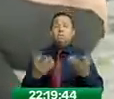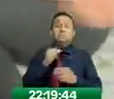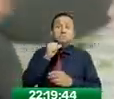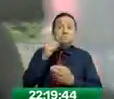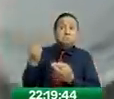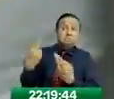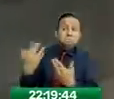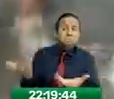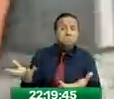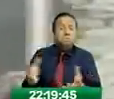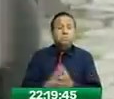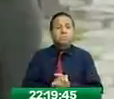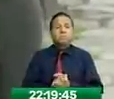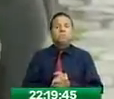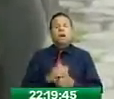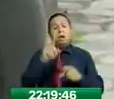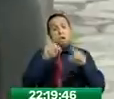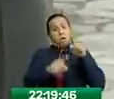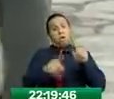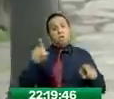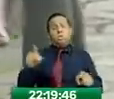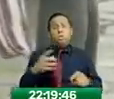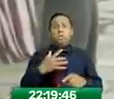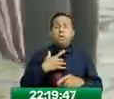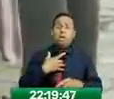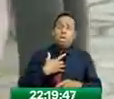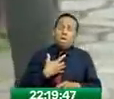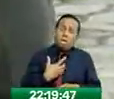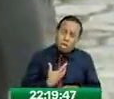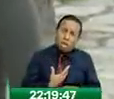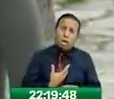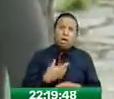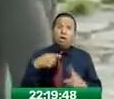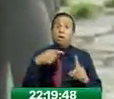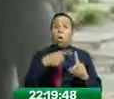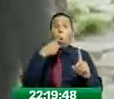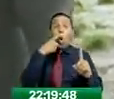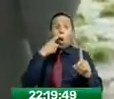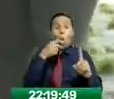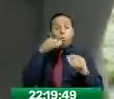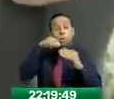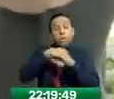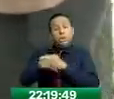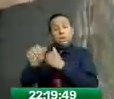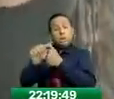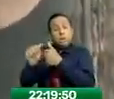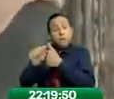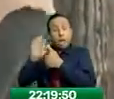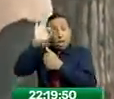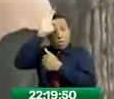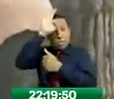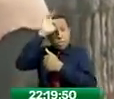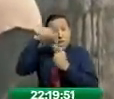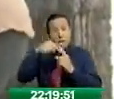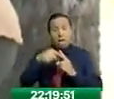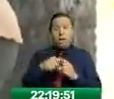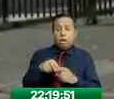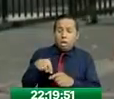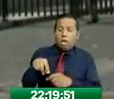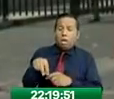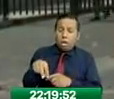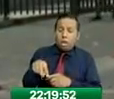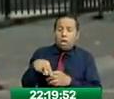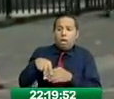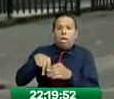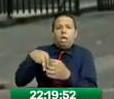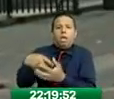las fuerzas ya no les alcanza. Este señor se desmayó a metros del ingreso al hospital Eugenio Espejo. Aquí también esperan